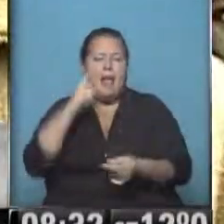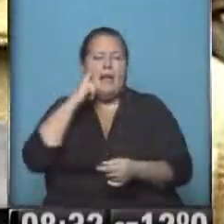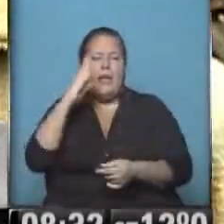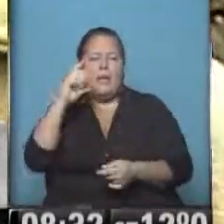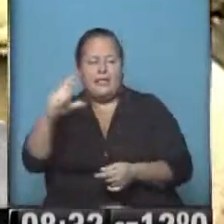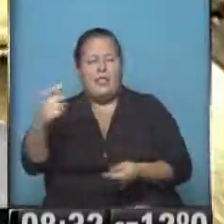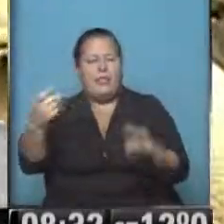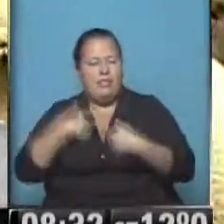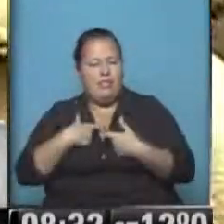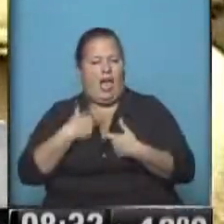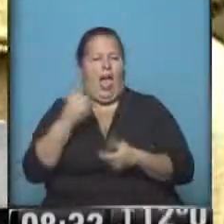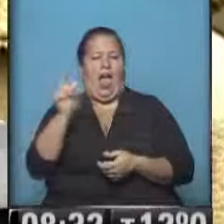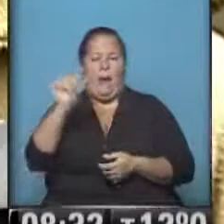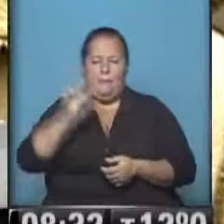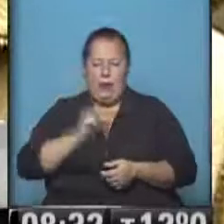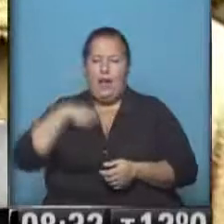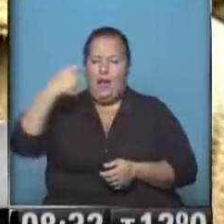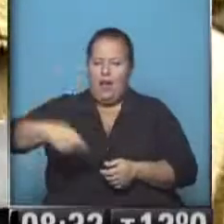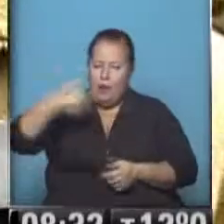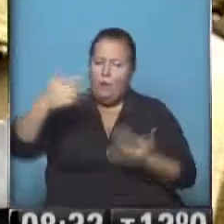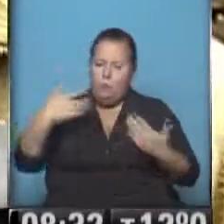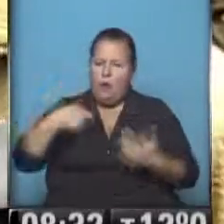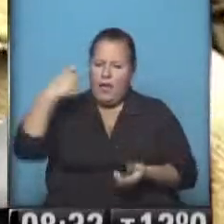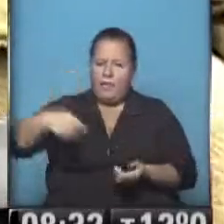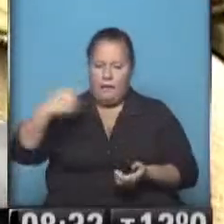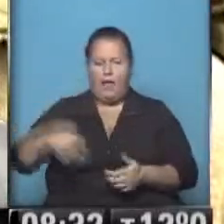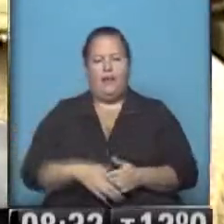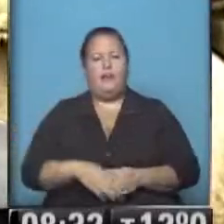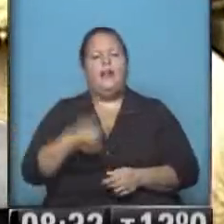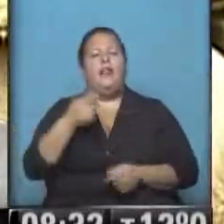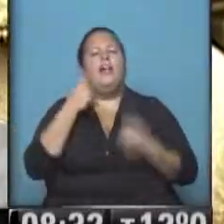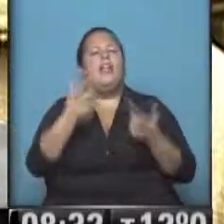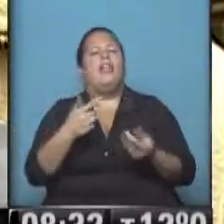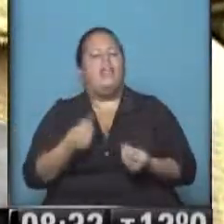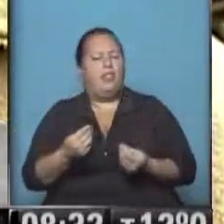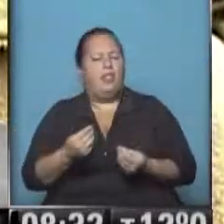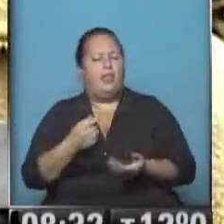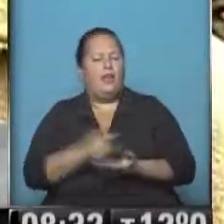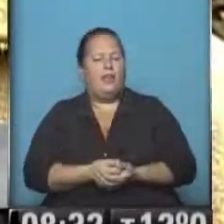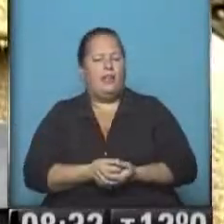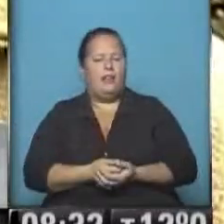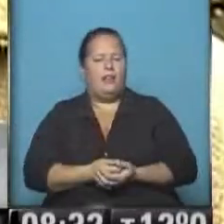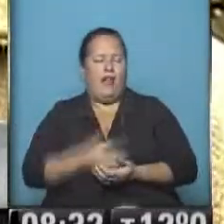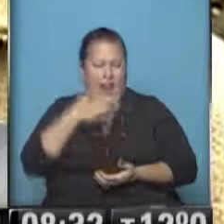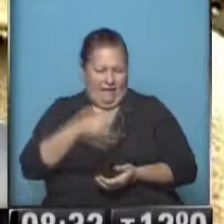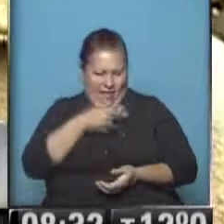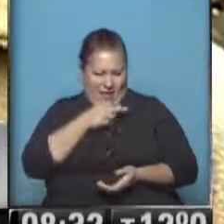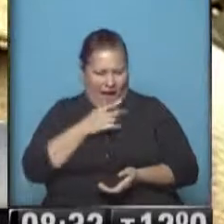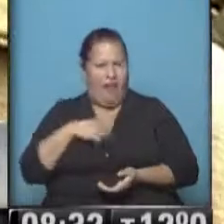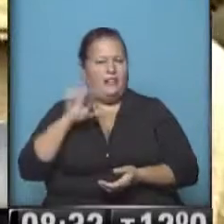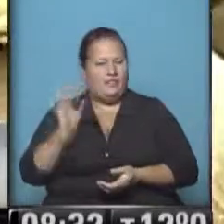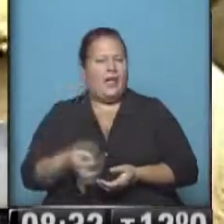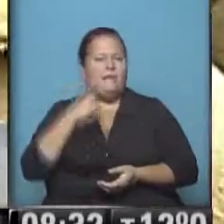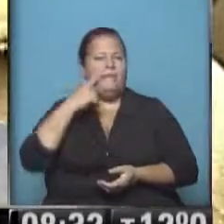que nos dé la posibilidad de darnos un crédito donde nosotros podemos pagar. ¿Qué es lo que le están ofreciendo? En verdad nada, sabemos que